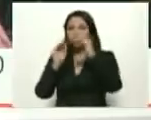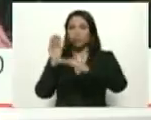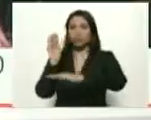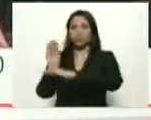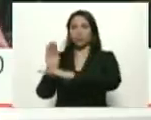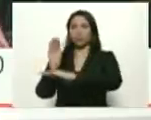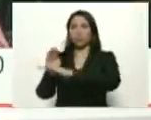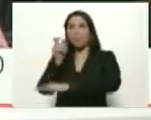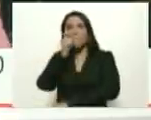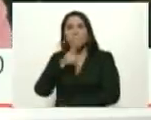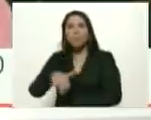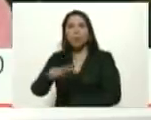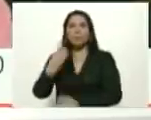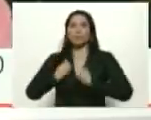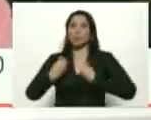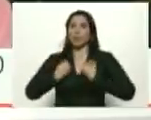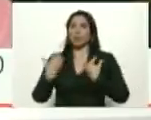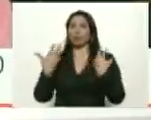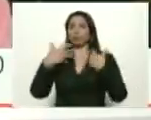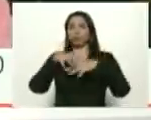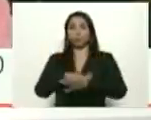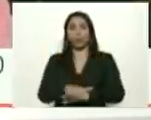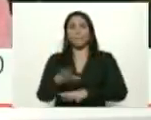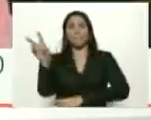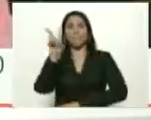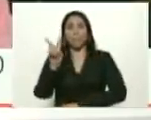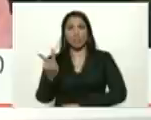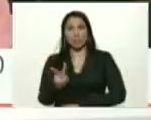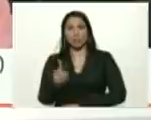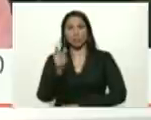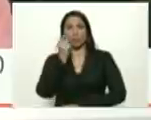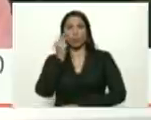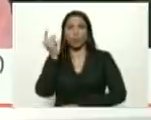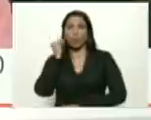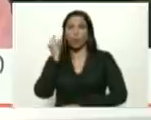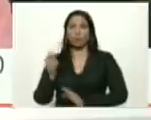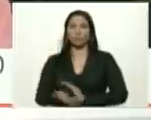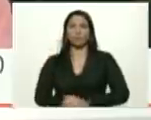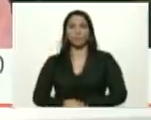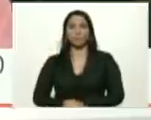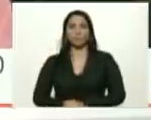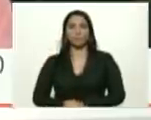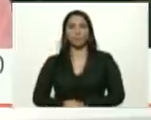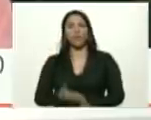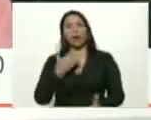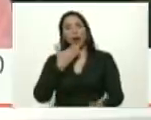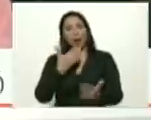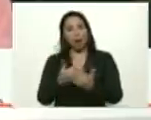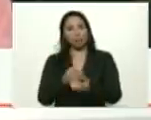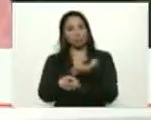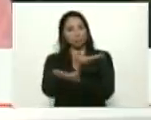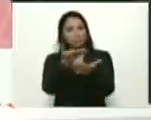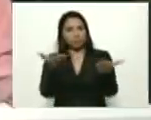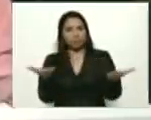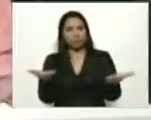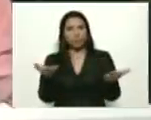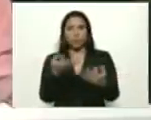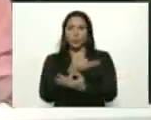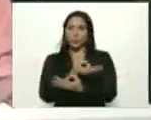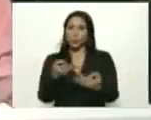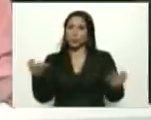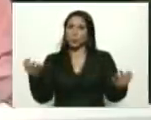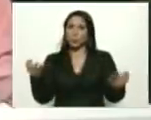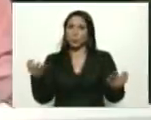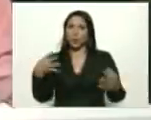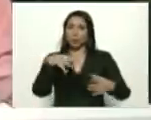protección de la vida integral de los venezolanos y las venezolanas. Muchas gracias, éxito en